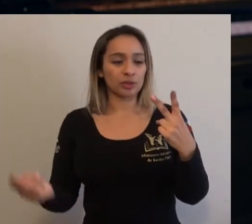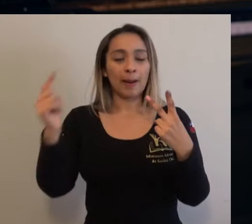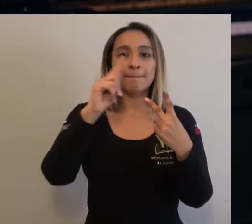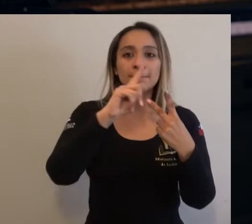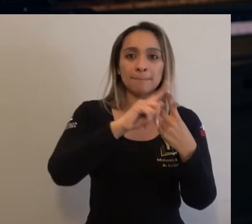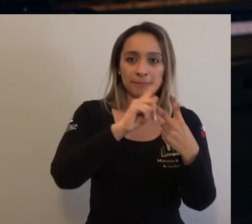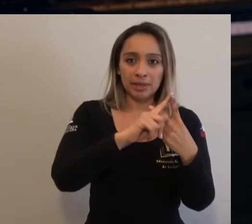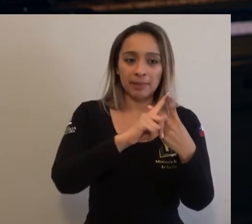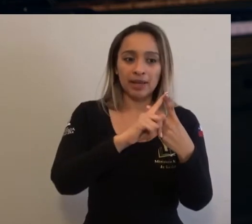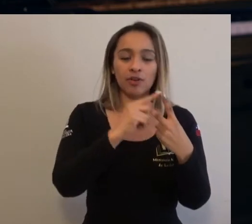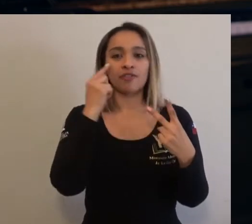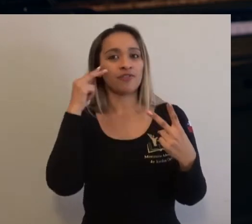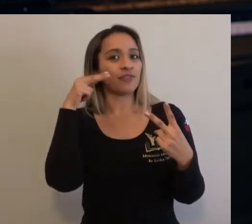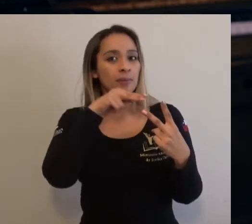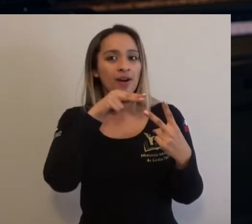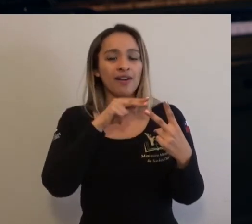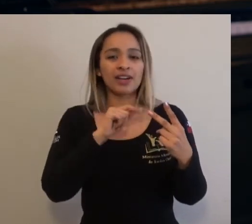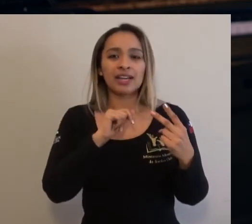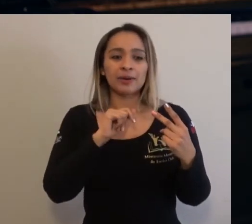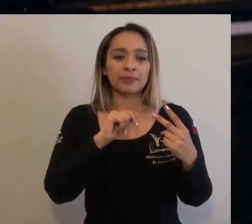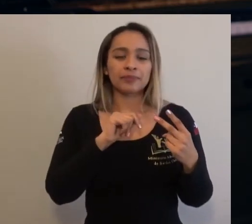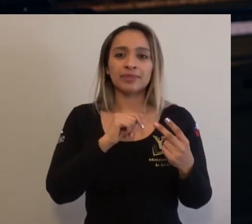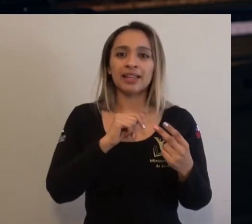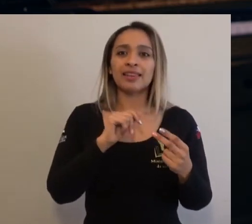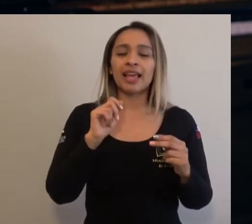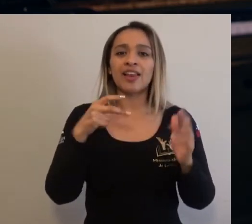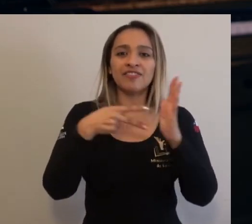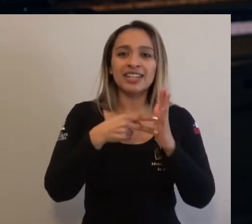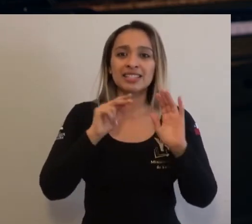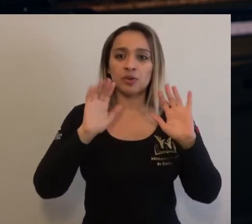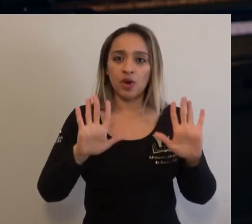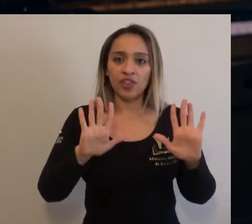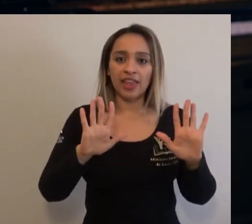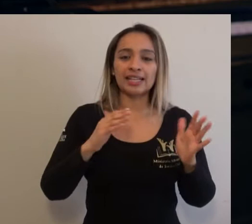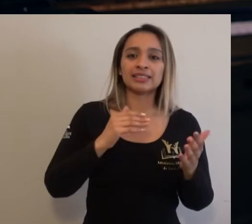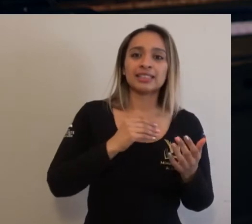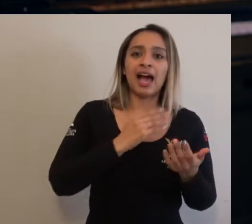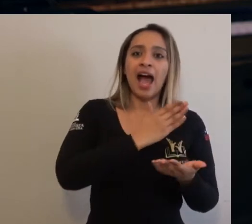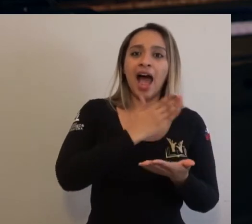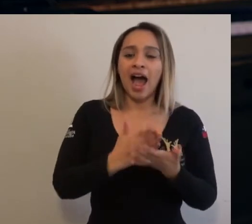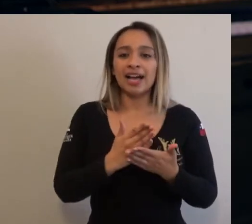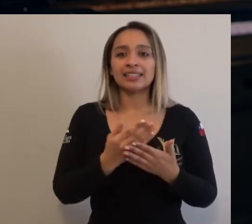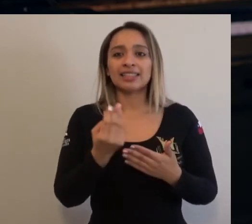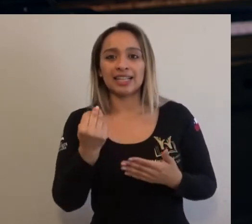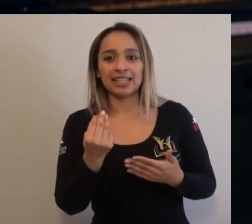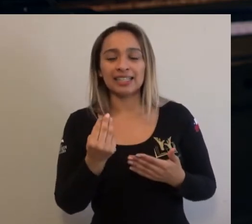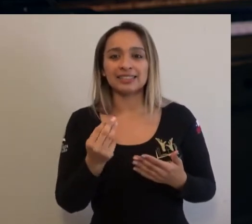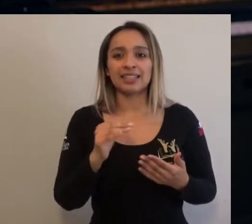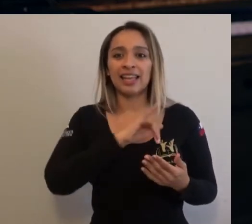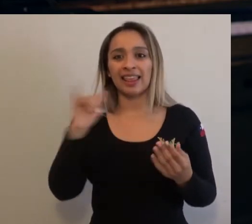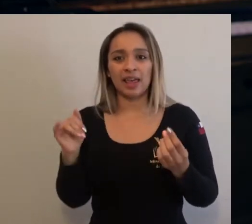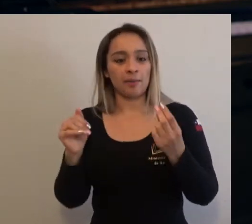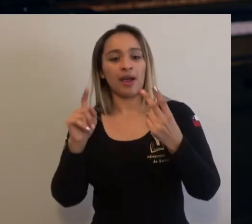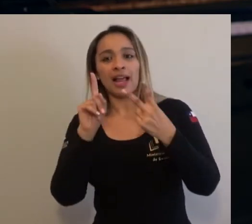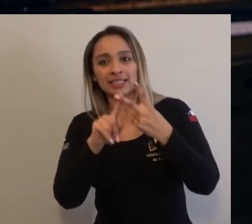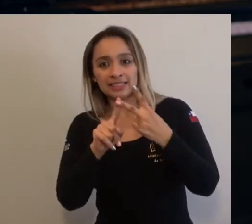primera parte del versículo de este pasaje, que es del 10 al 13, antes del pero, y después del pero, que fue